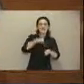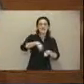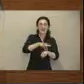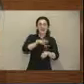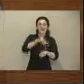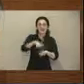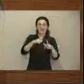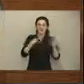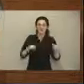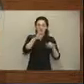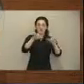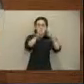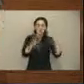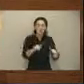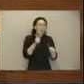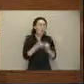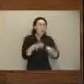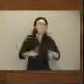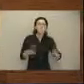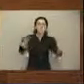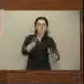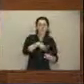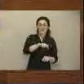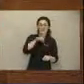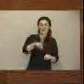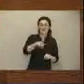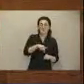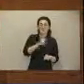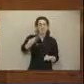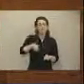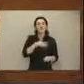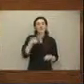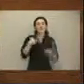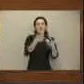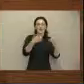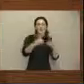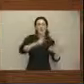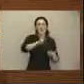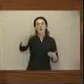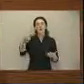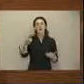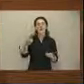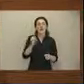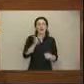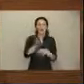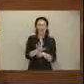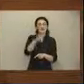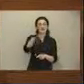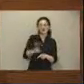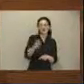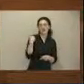y que por ello fue un modelo absolutamente pionero. También quiero leer otras palabras de otra carta que aparecía